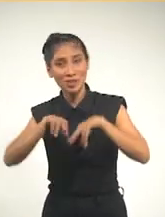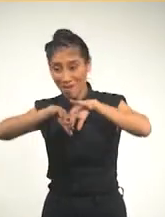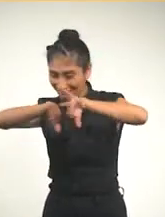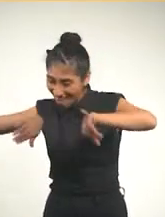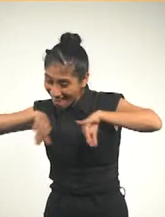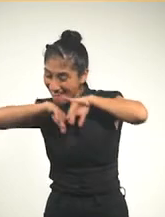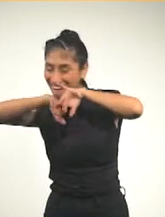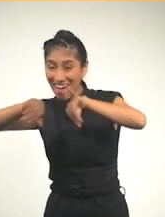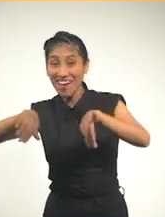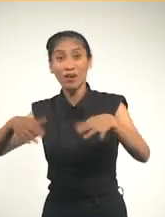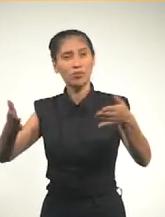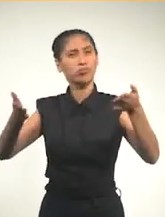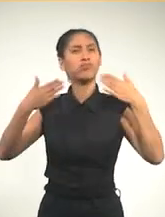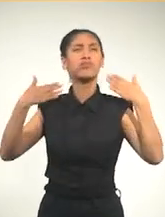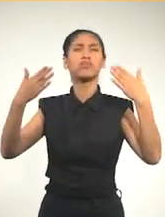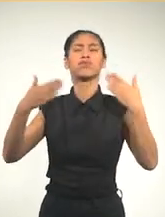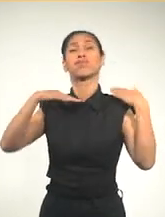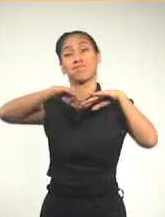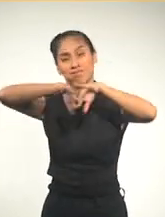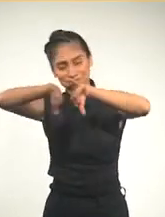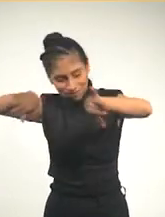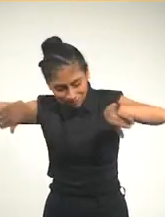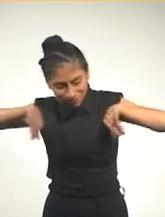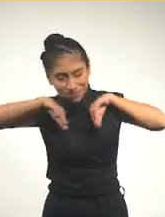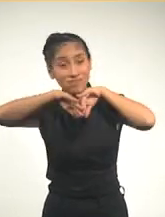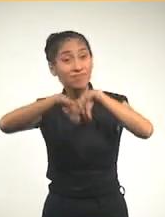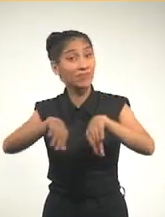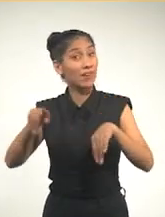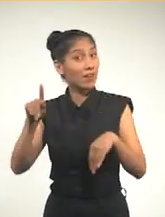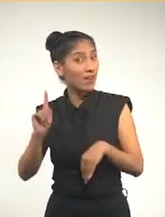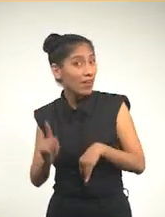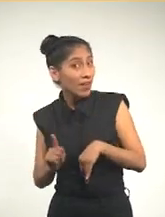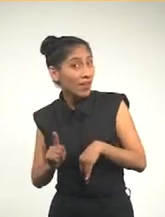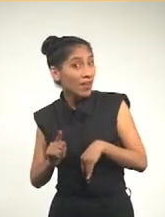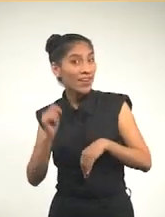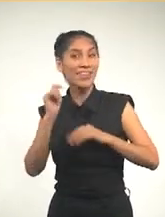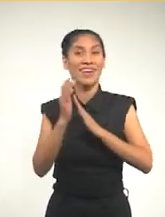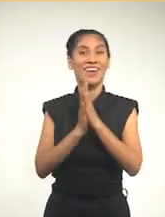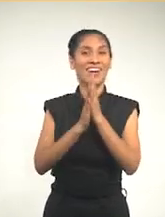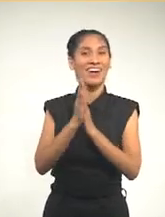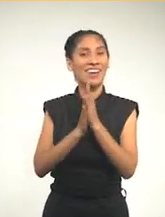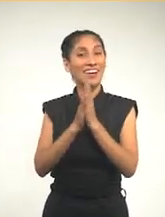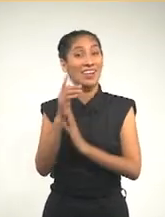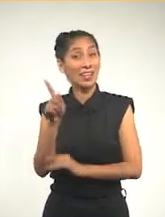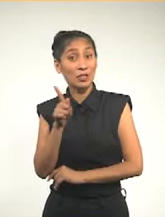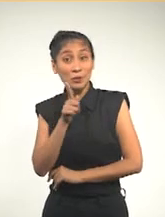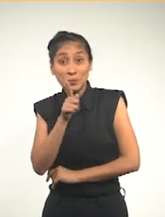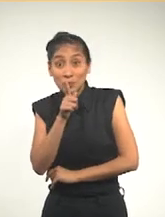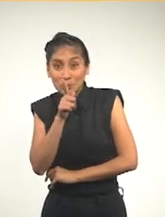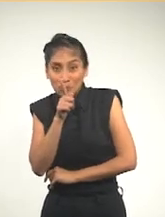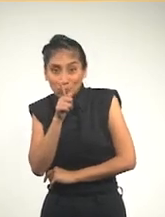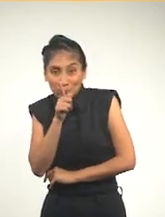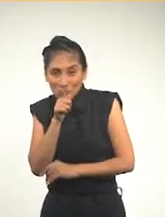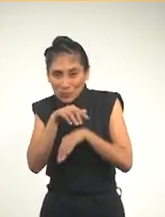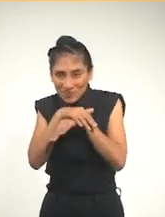sus aguas la aliviaban del calor. Ella tenía un gran